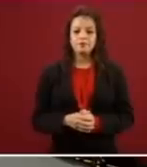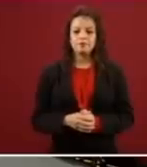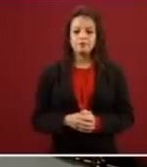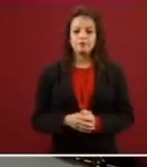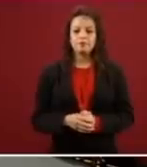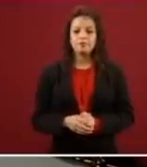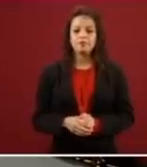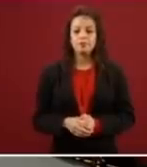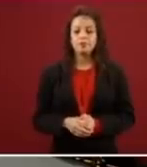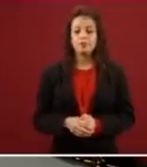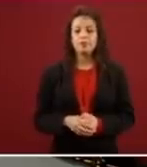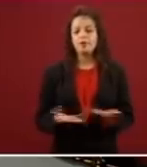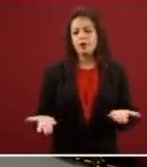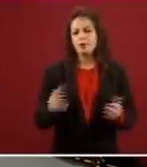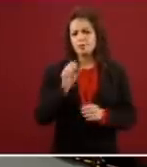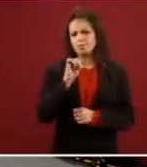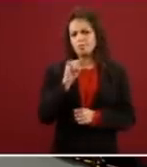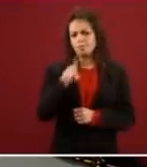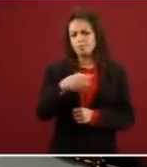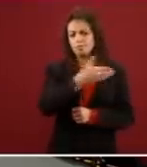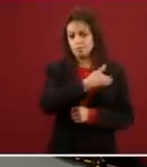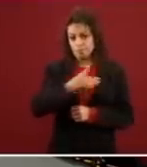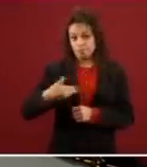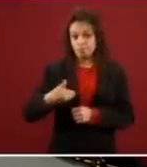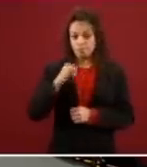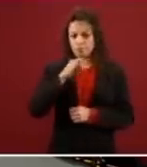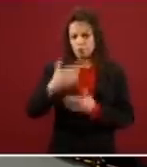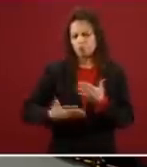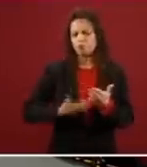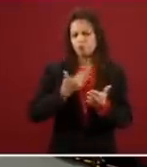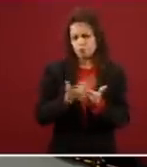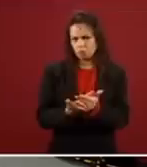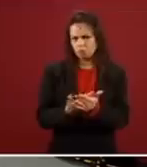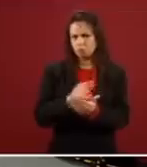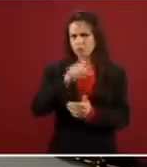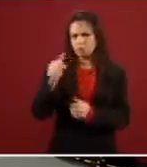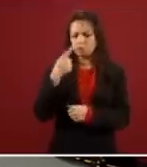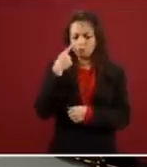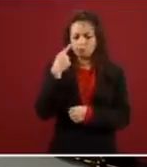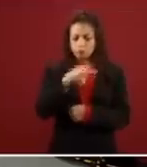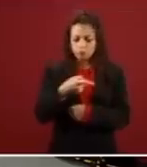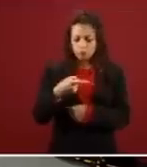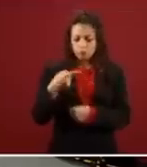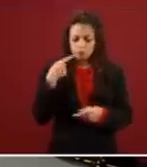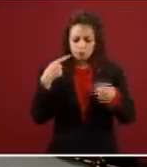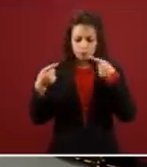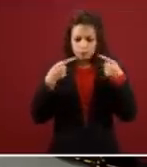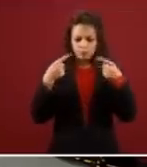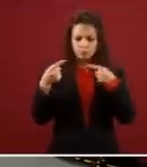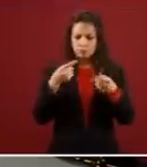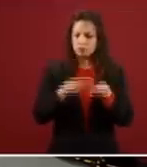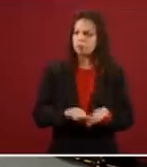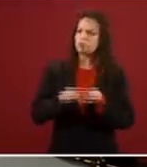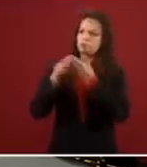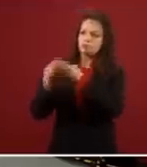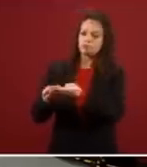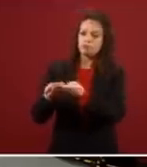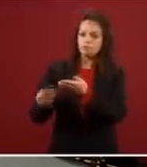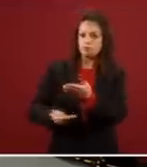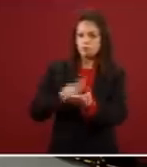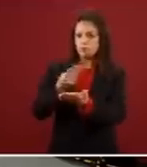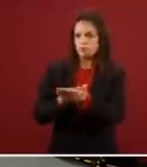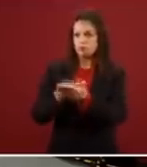presidente propondrá una terna que después será evaluada por el Senado, quien al final